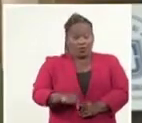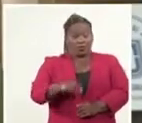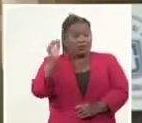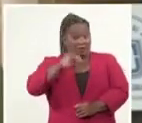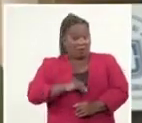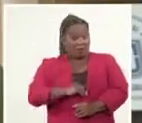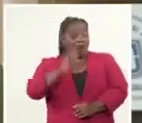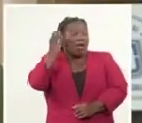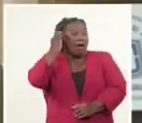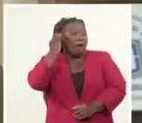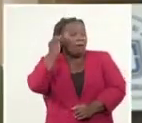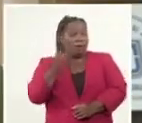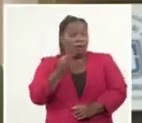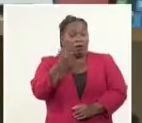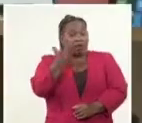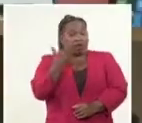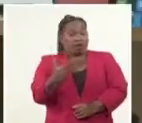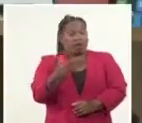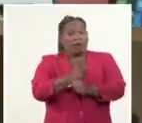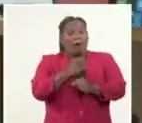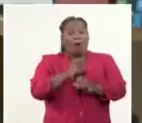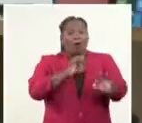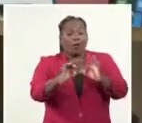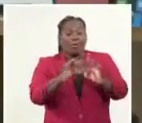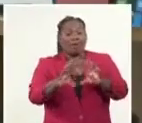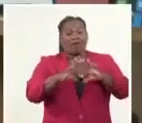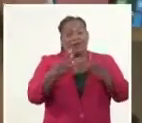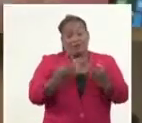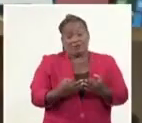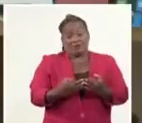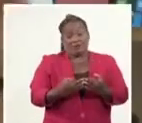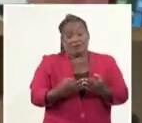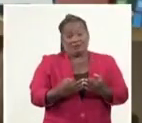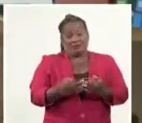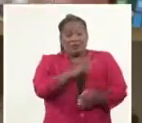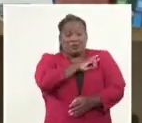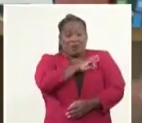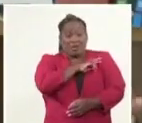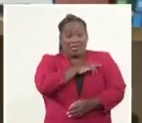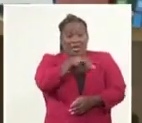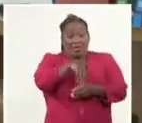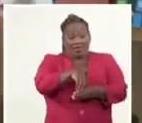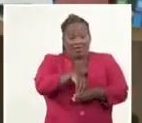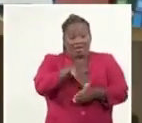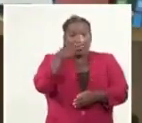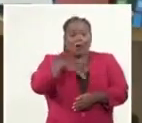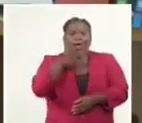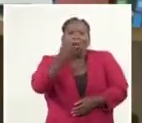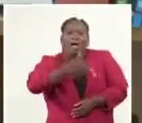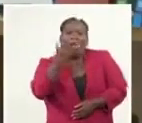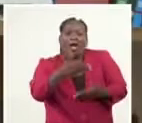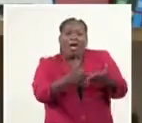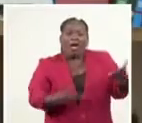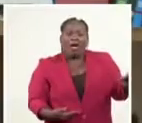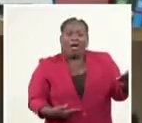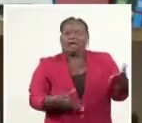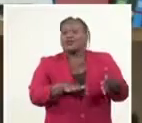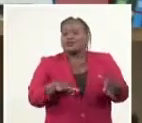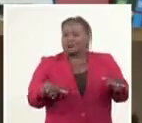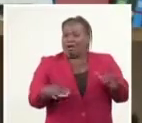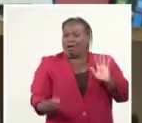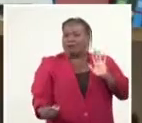que desempeñan principalmente ese trabajo. Ahora no se queda en una declaración de principios propiamente, sino que se